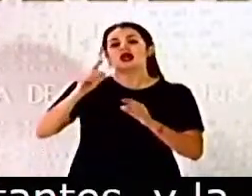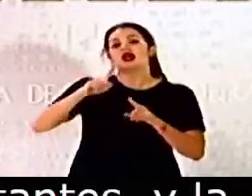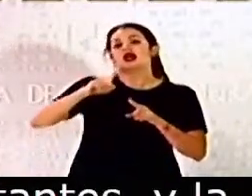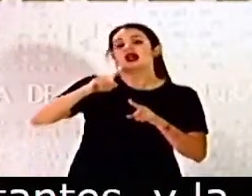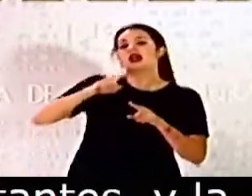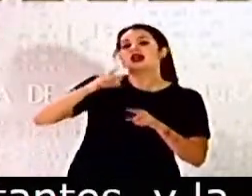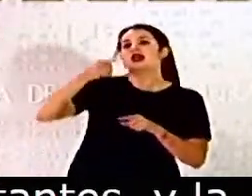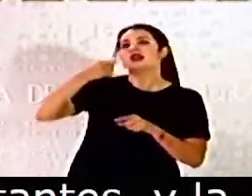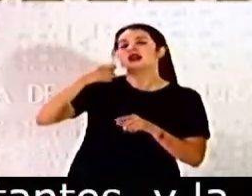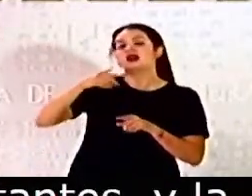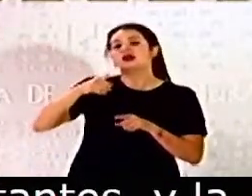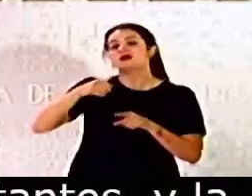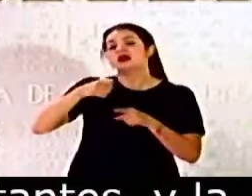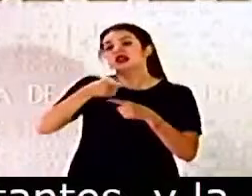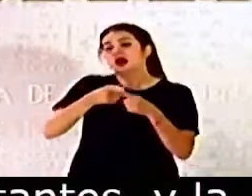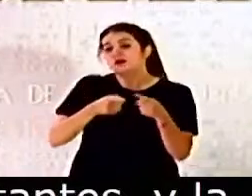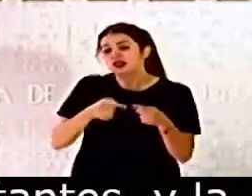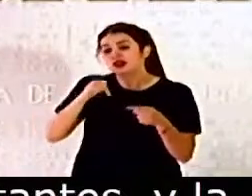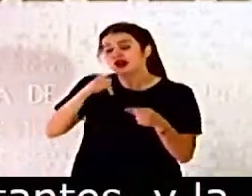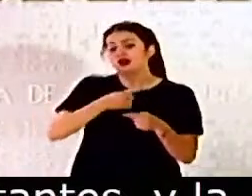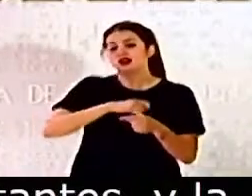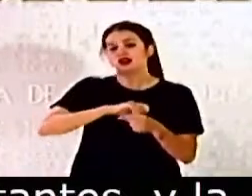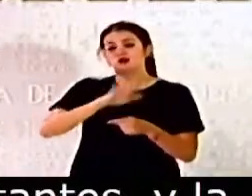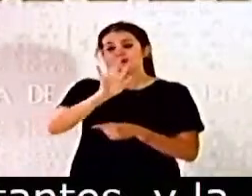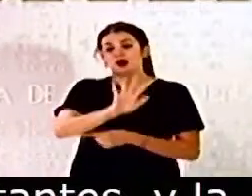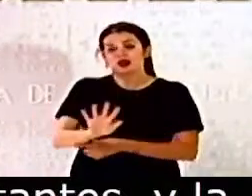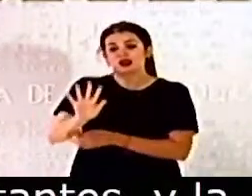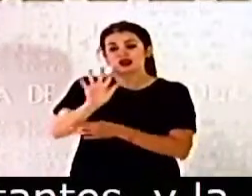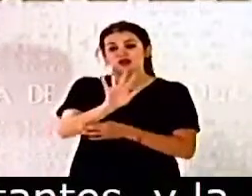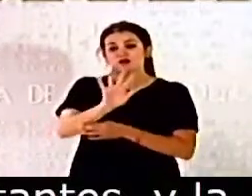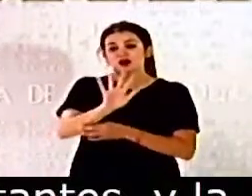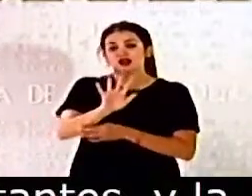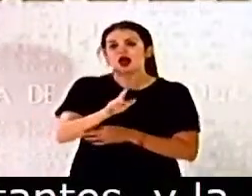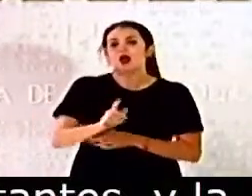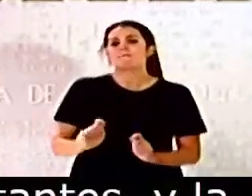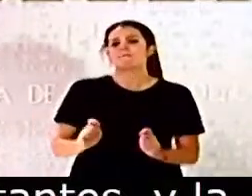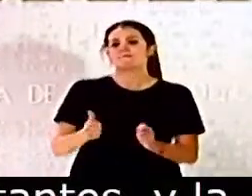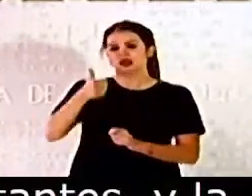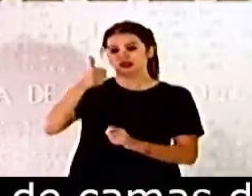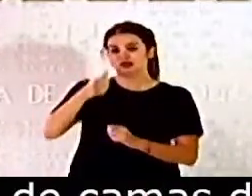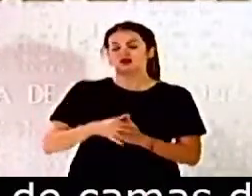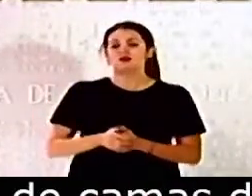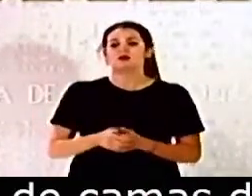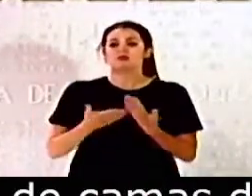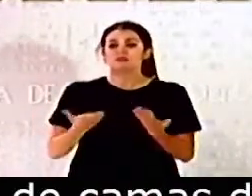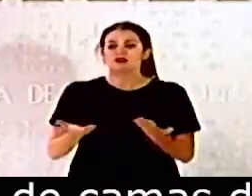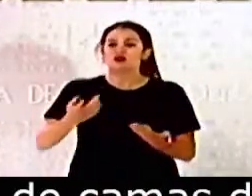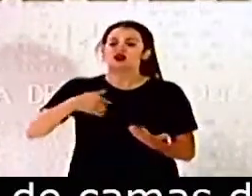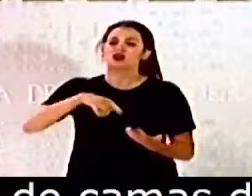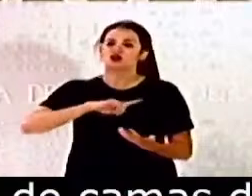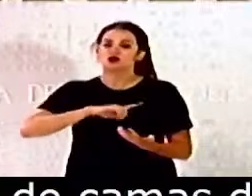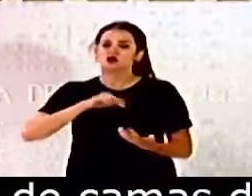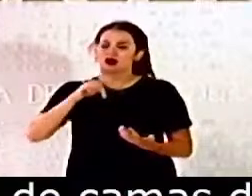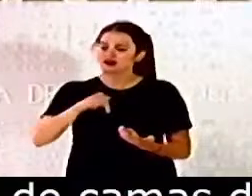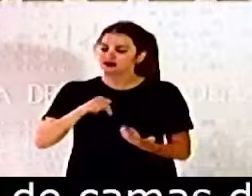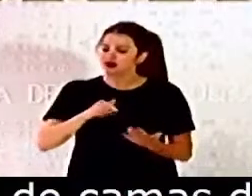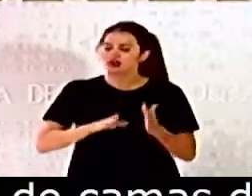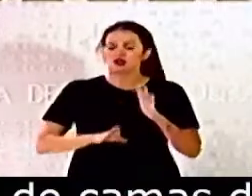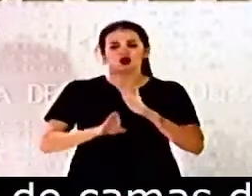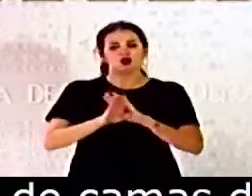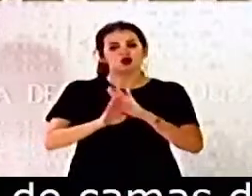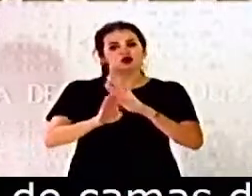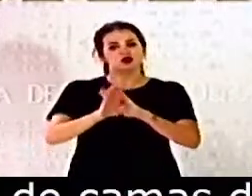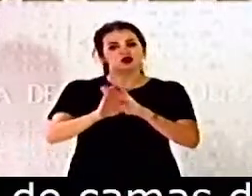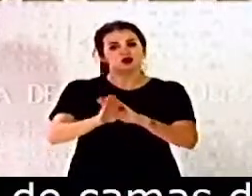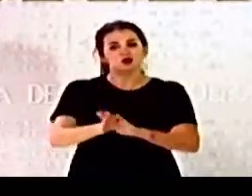de ocupación de camas de UCI. Por lo tanto, creo que tenemos que seguir en este ritmo de realización de